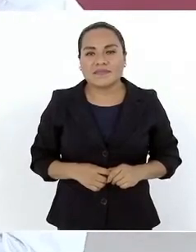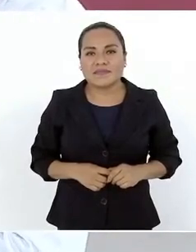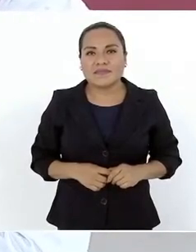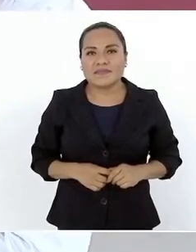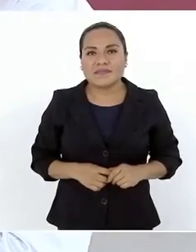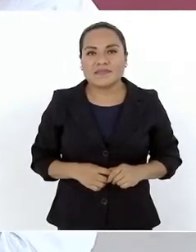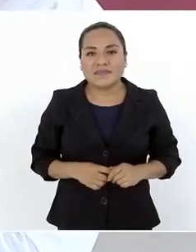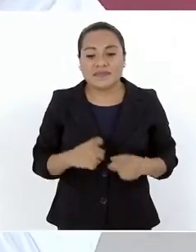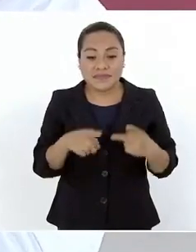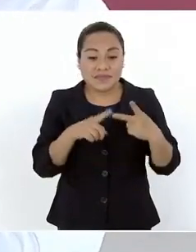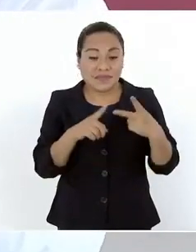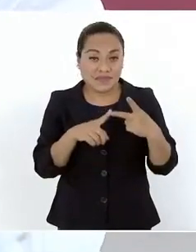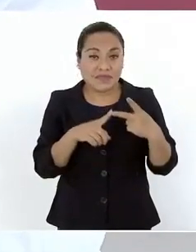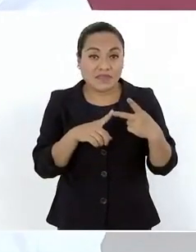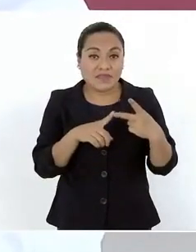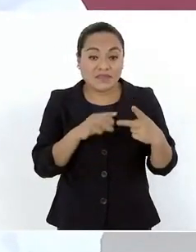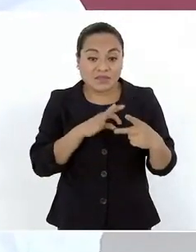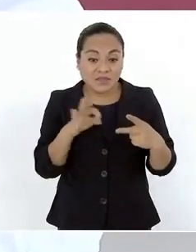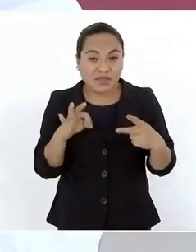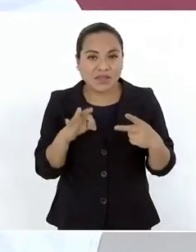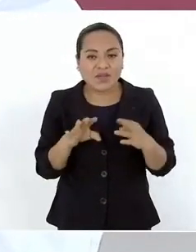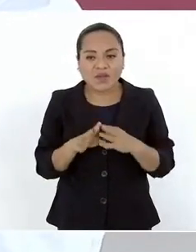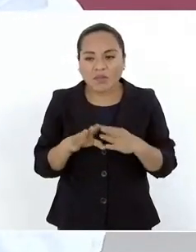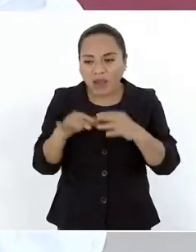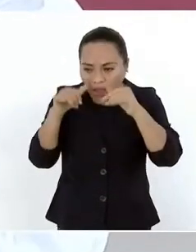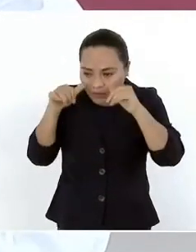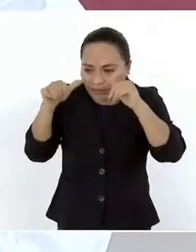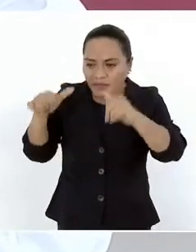resolver lo del derecho de vía